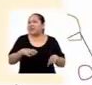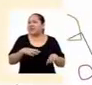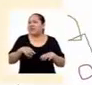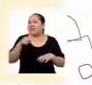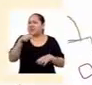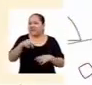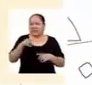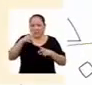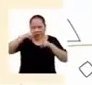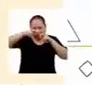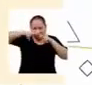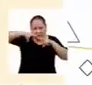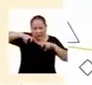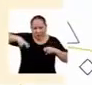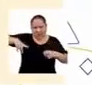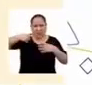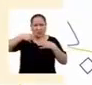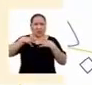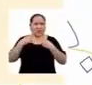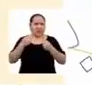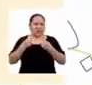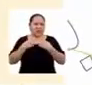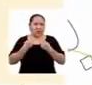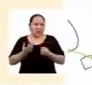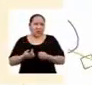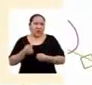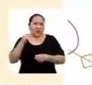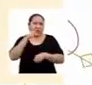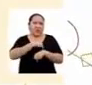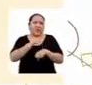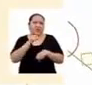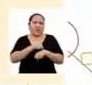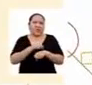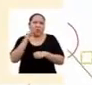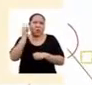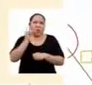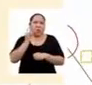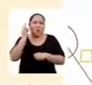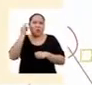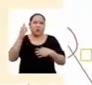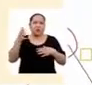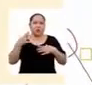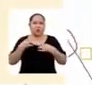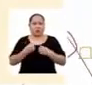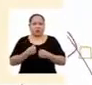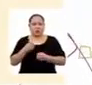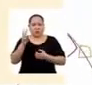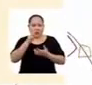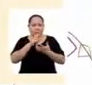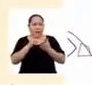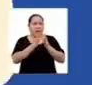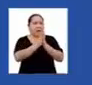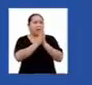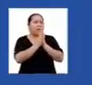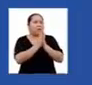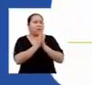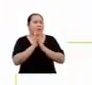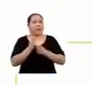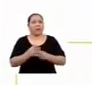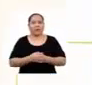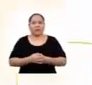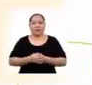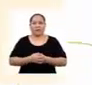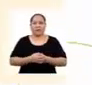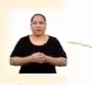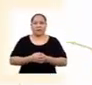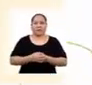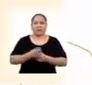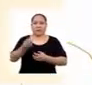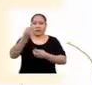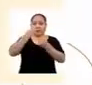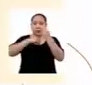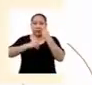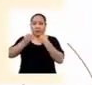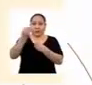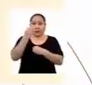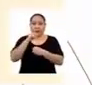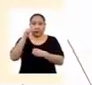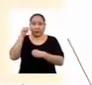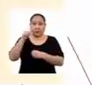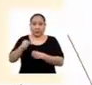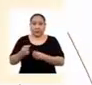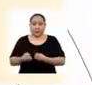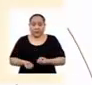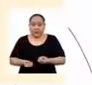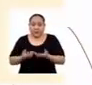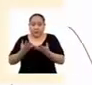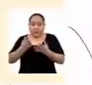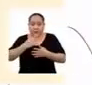estudio sobre la salud en el contexto de la emergencia sanitaria. Lee, por favor, Jonathan. La alimentación suministra